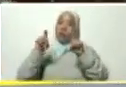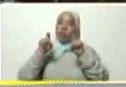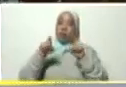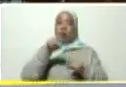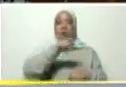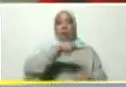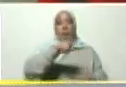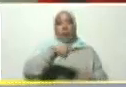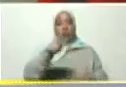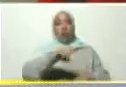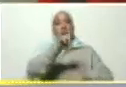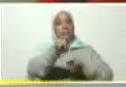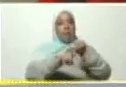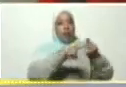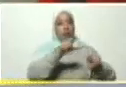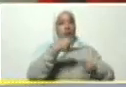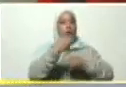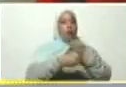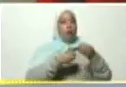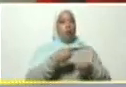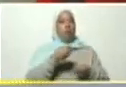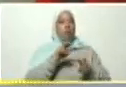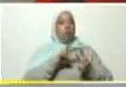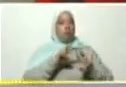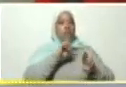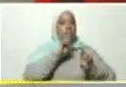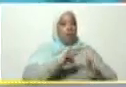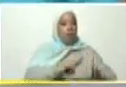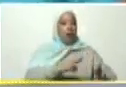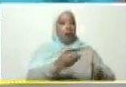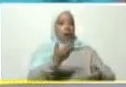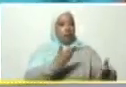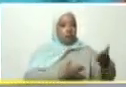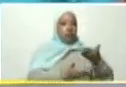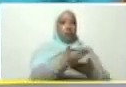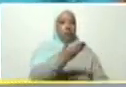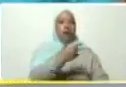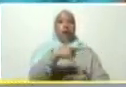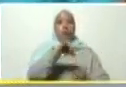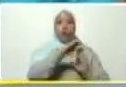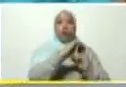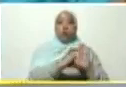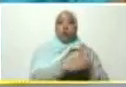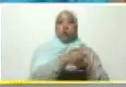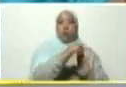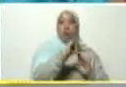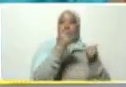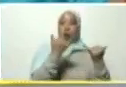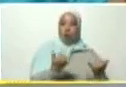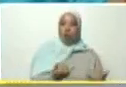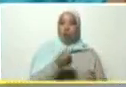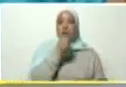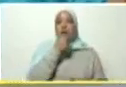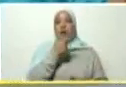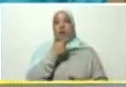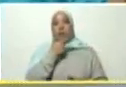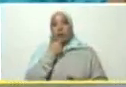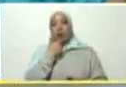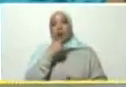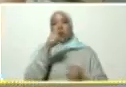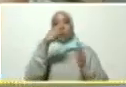Latina y para el mundo y quedó en la constitución hermosa Constitución de